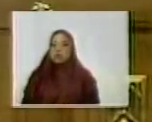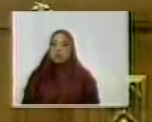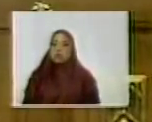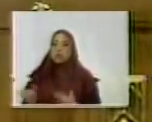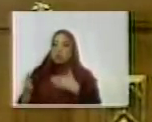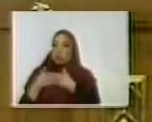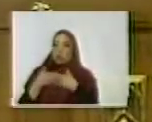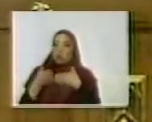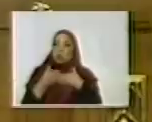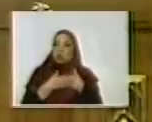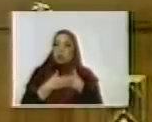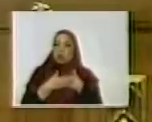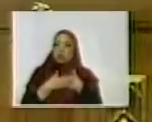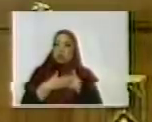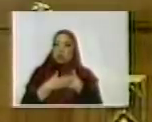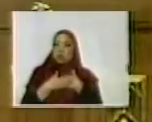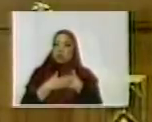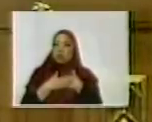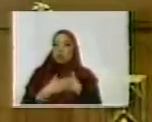bloqueo,